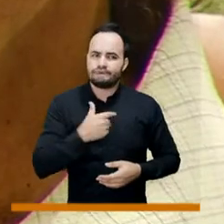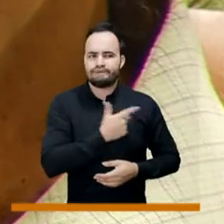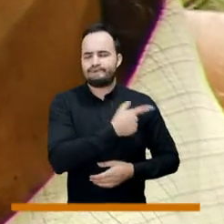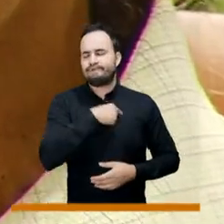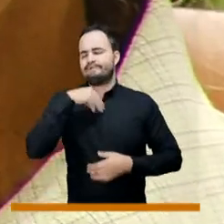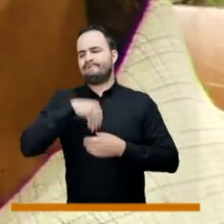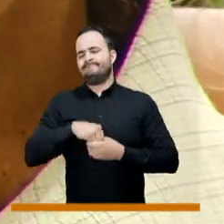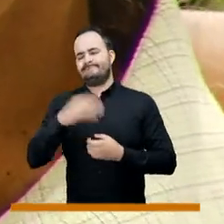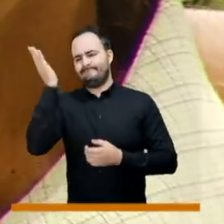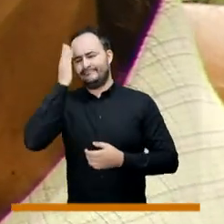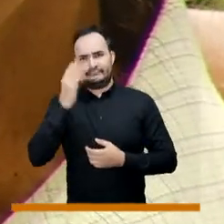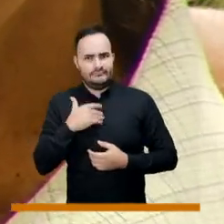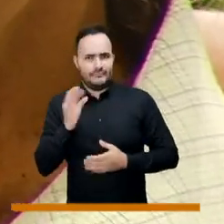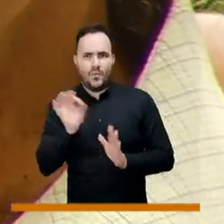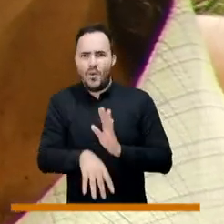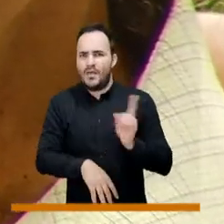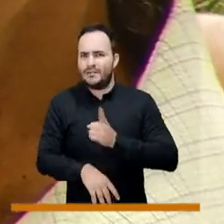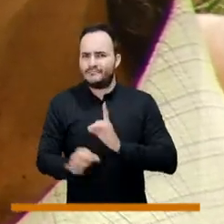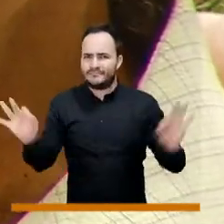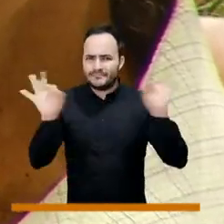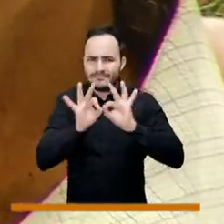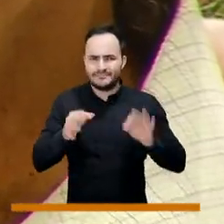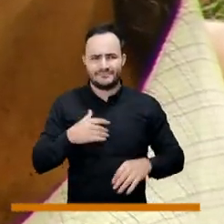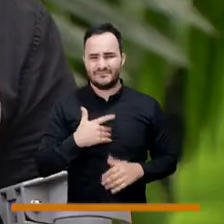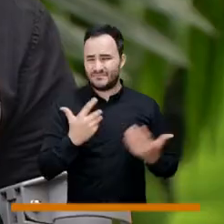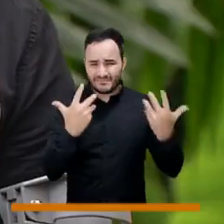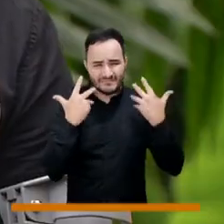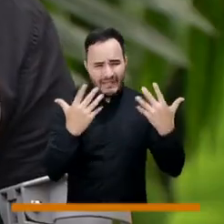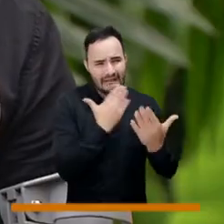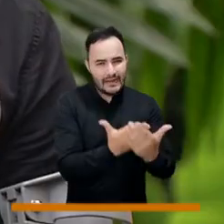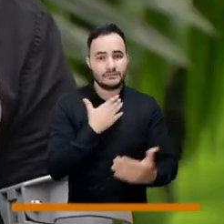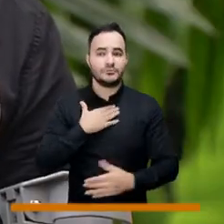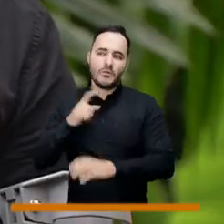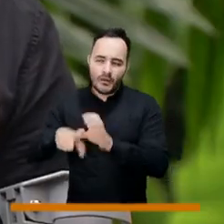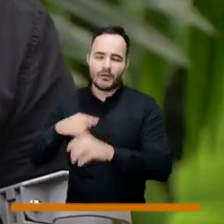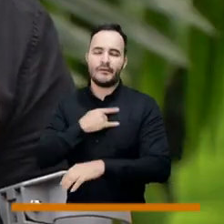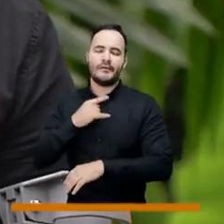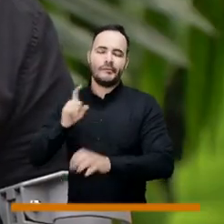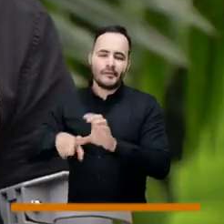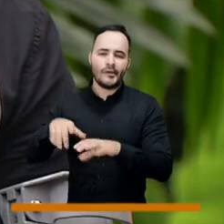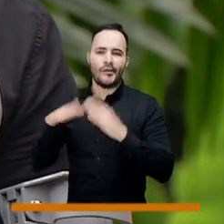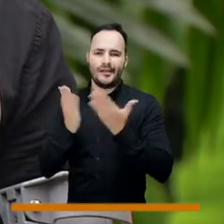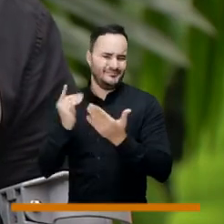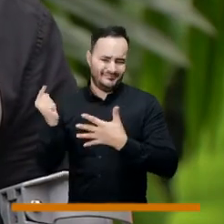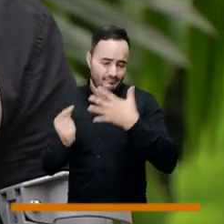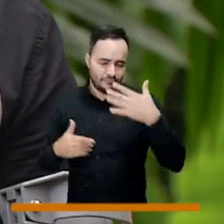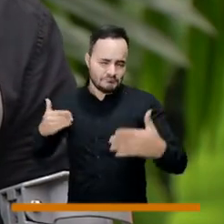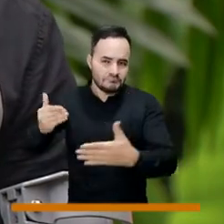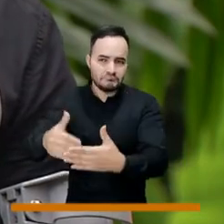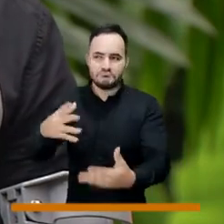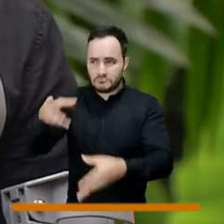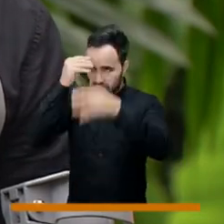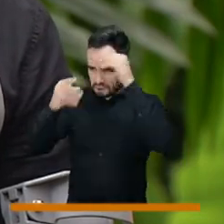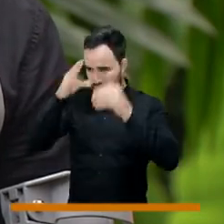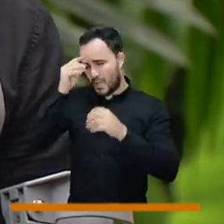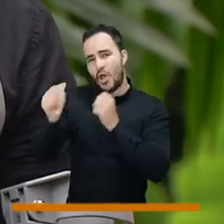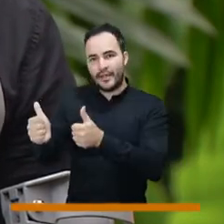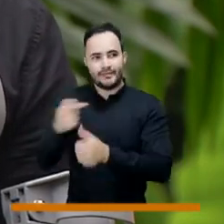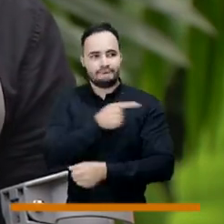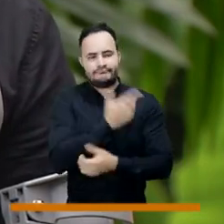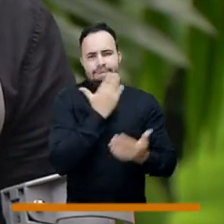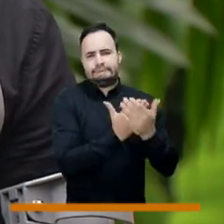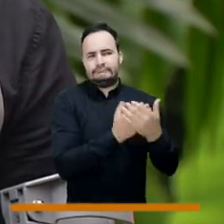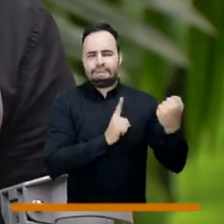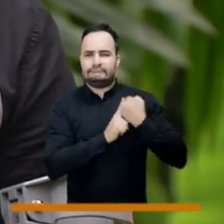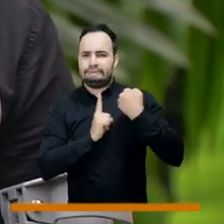mí. Ella me ha enseñado cosas que ni la universidad ni la escuela me enseñaron, la verdad. Entre ellas,